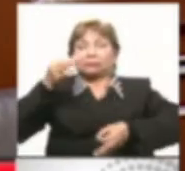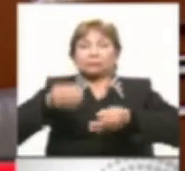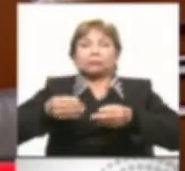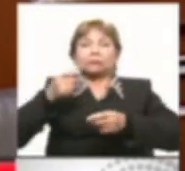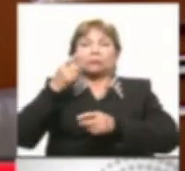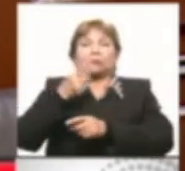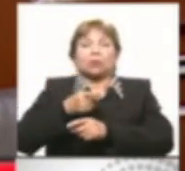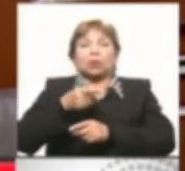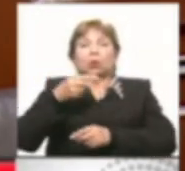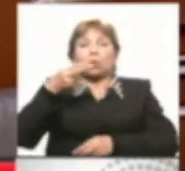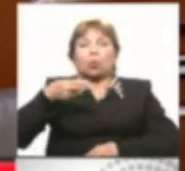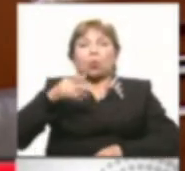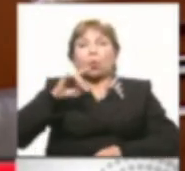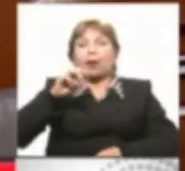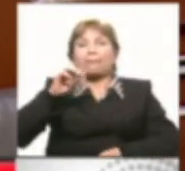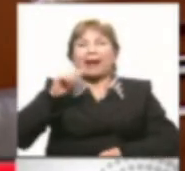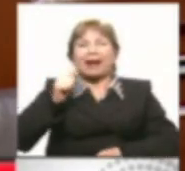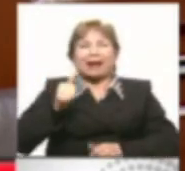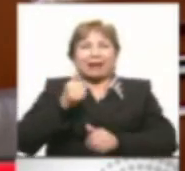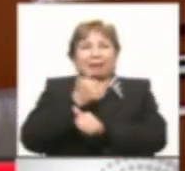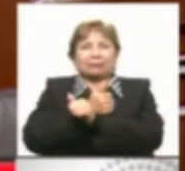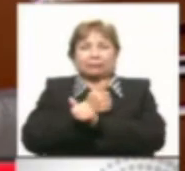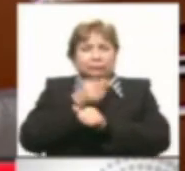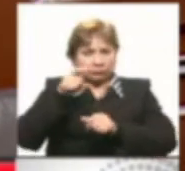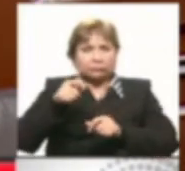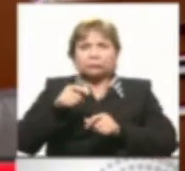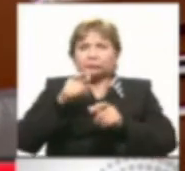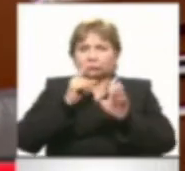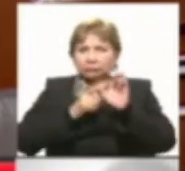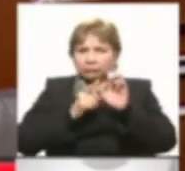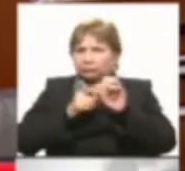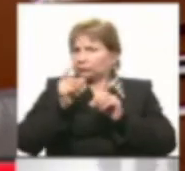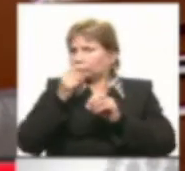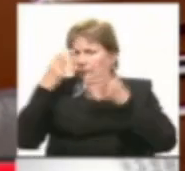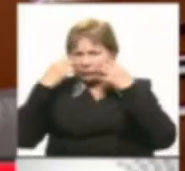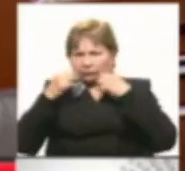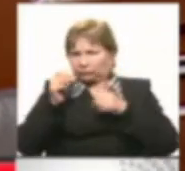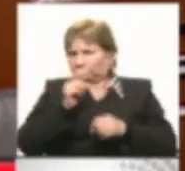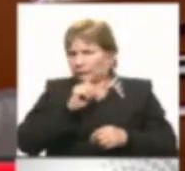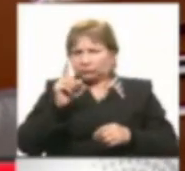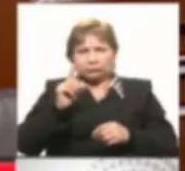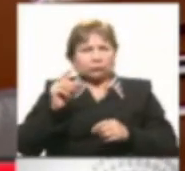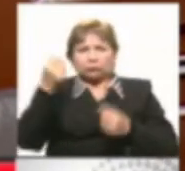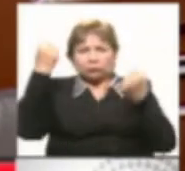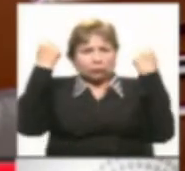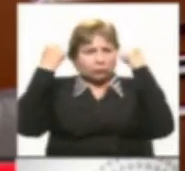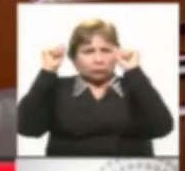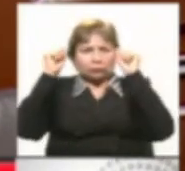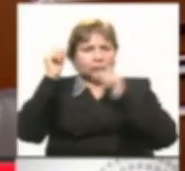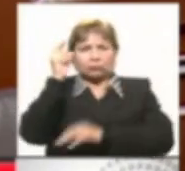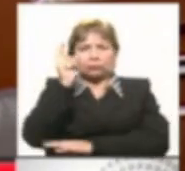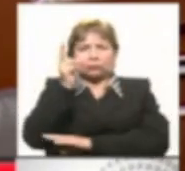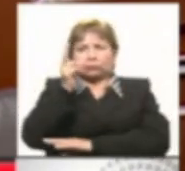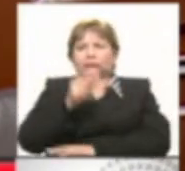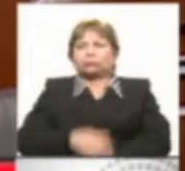de Huamanga. Ese es un acto terrorista, no es un reclamo sindical de